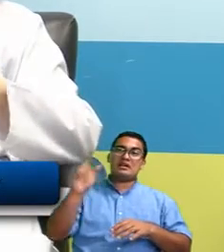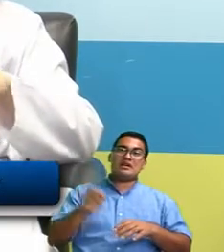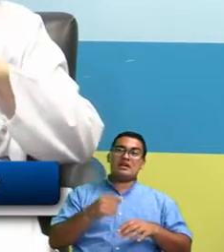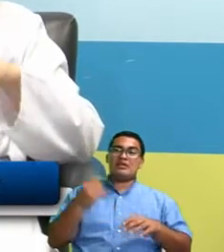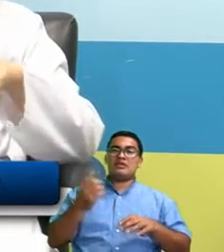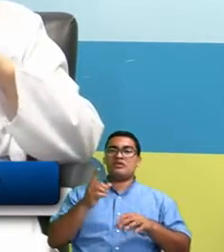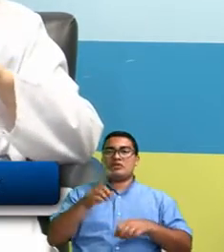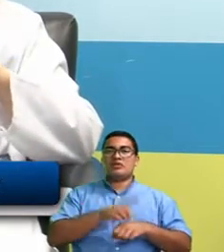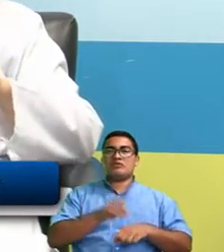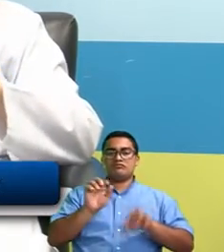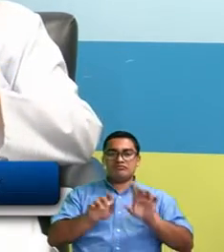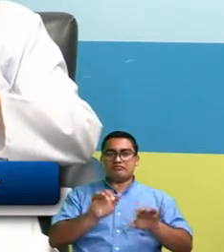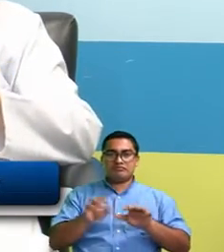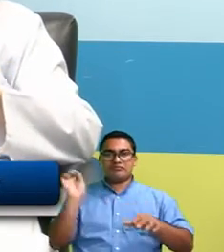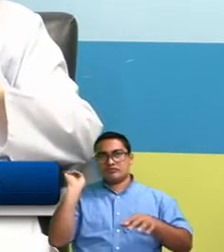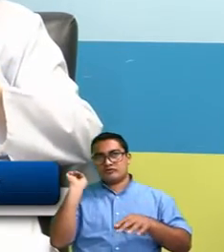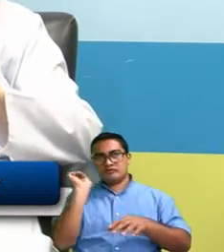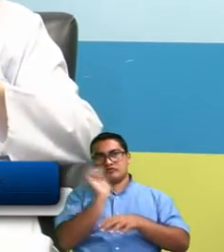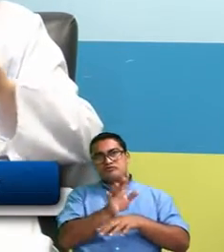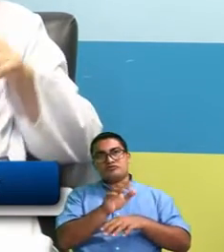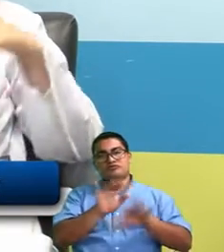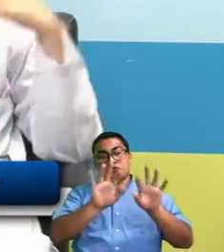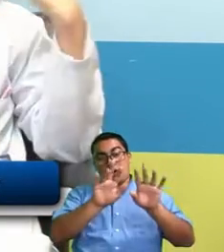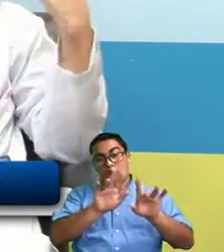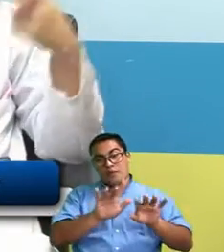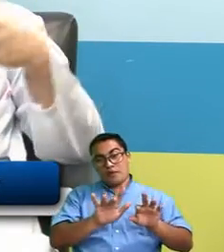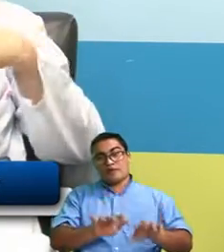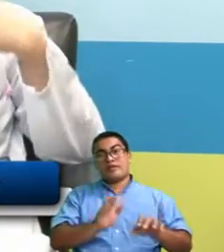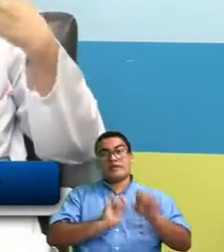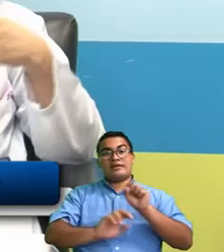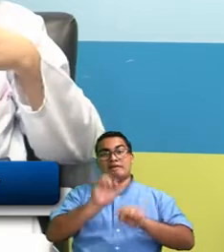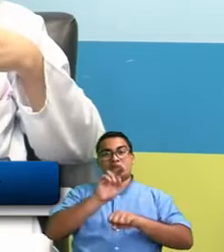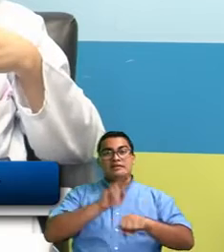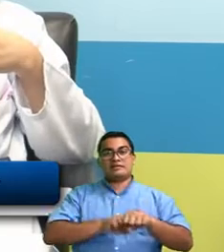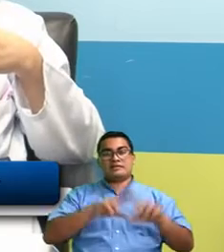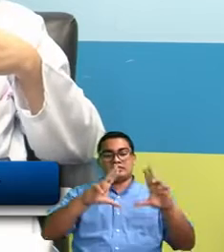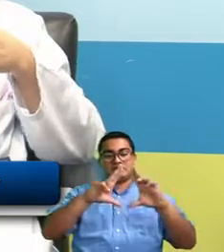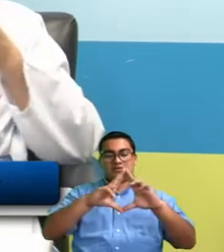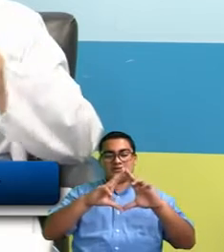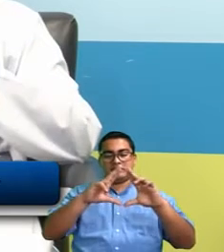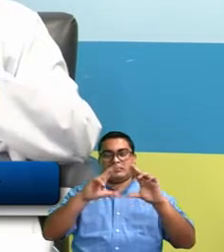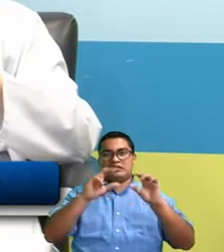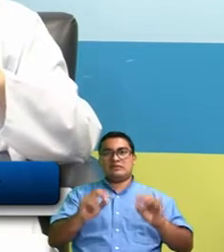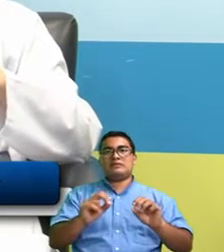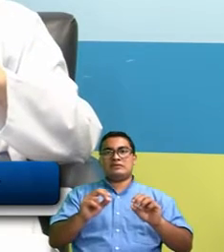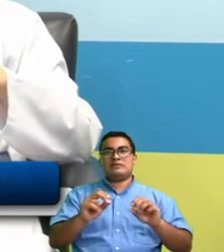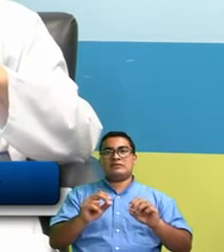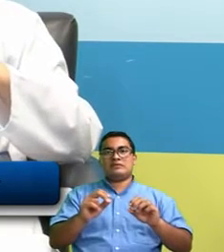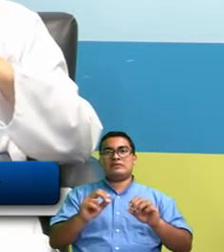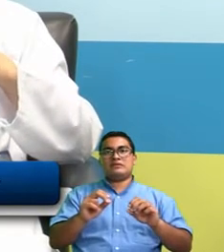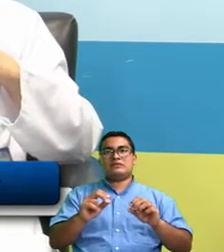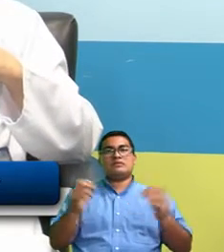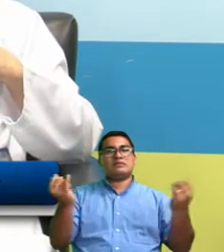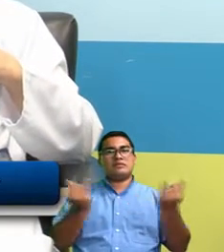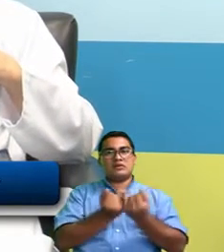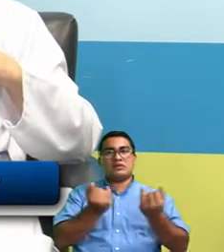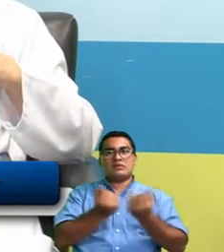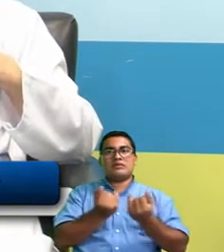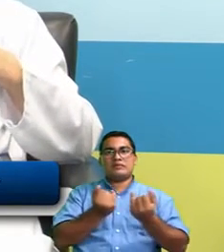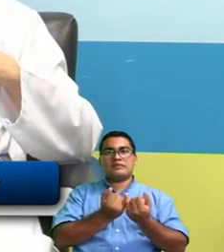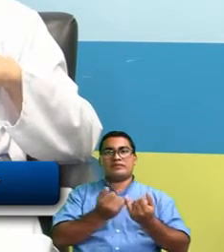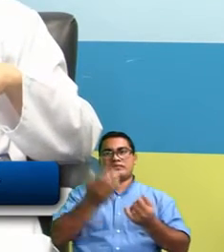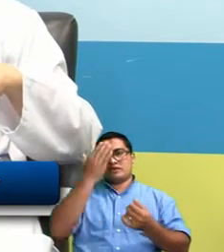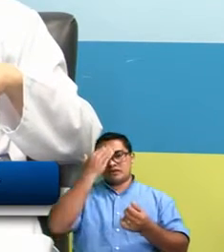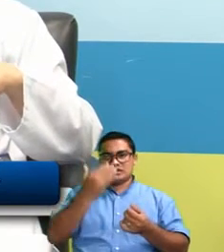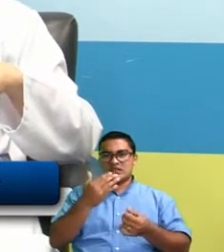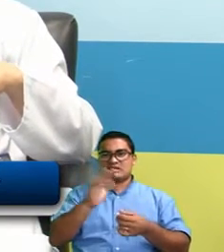PAP lo meten en el sistema computarizado que es nacional, se conecta a nivel nacional, mandan la lámina. Entonces, aquí, por ejemplo,